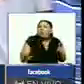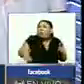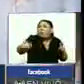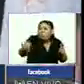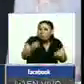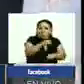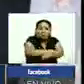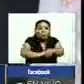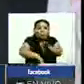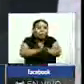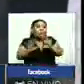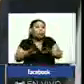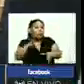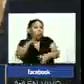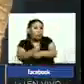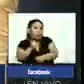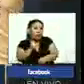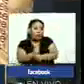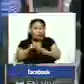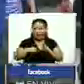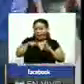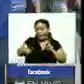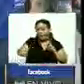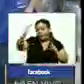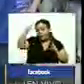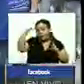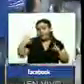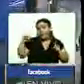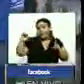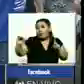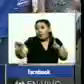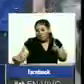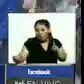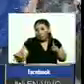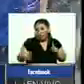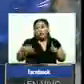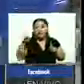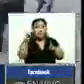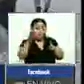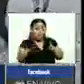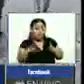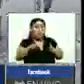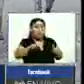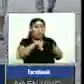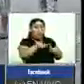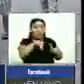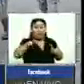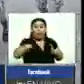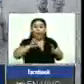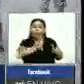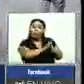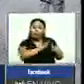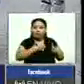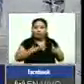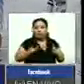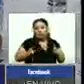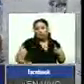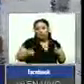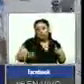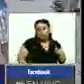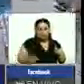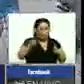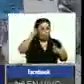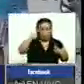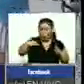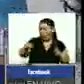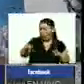agresión sexual en perjuicio de una menor de edad. Según la Policía Nacional Civil, la víctima era una alumna del detenido, quien niega